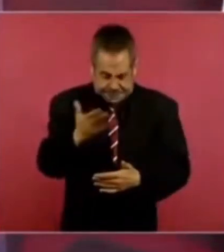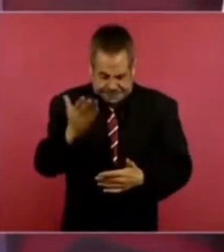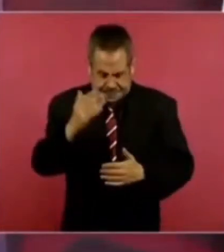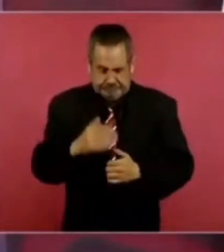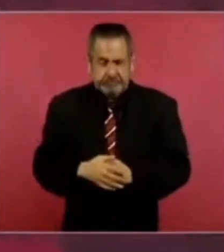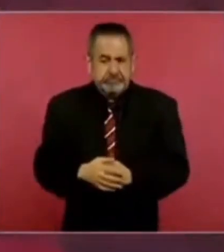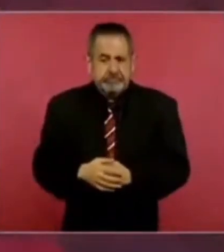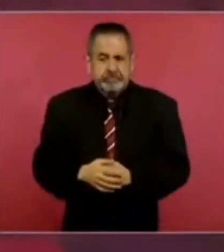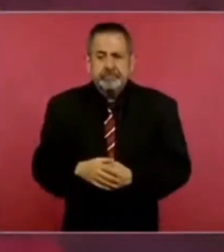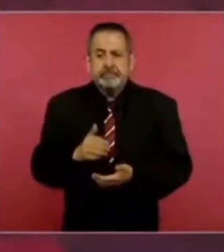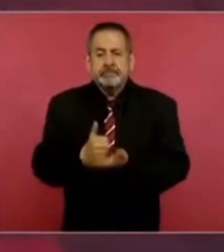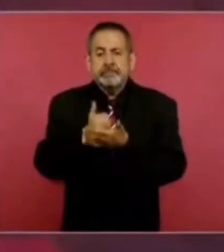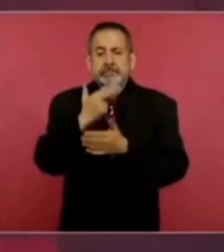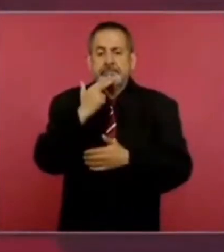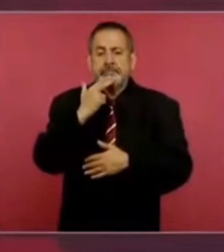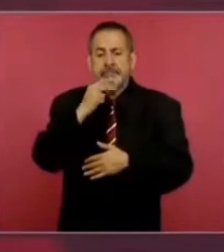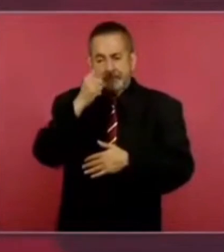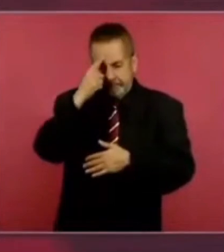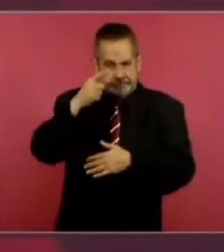porque ayuda